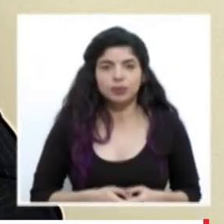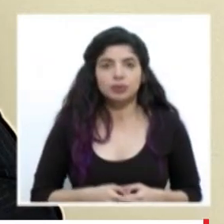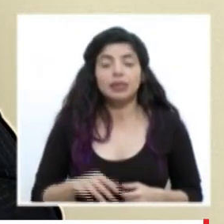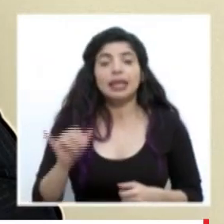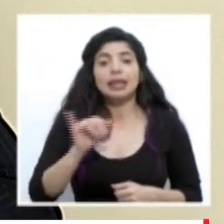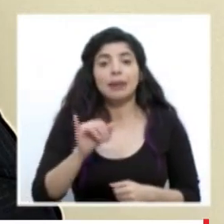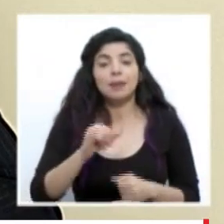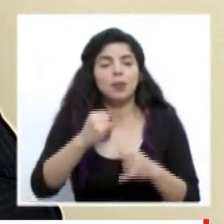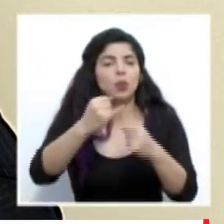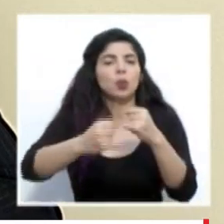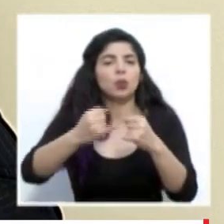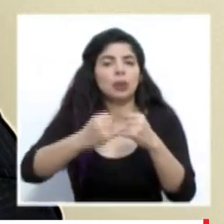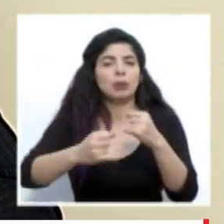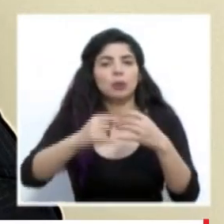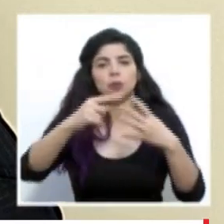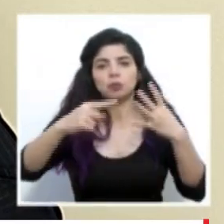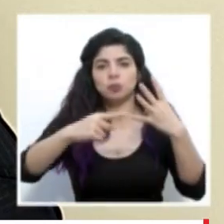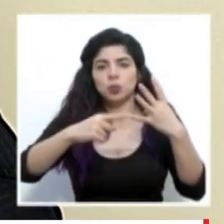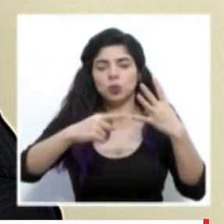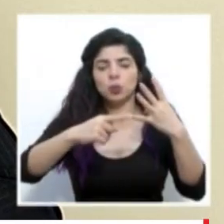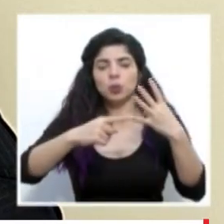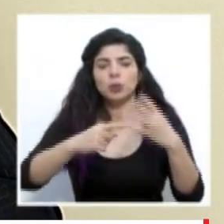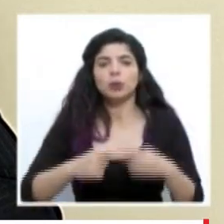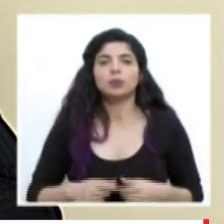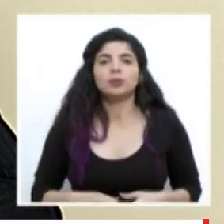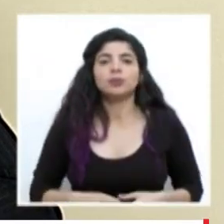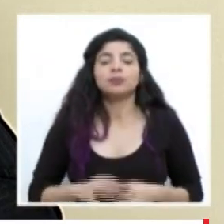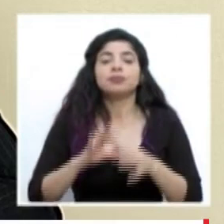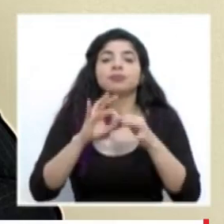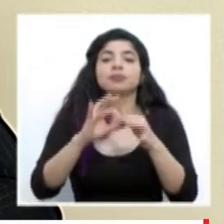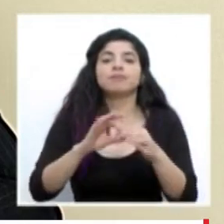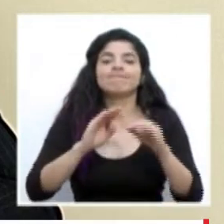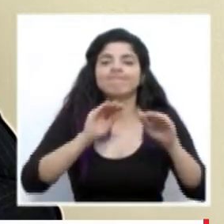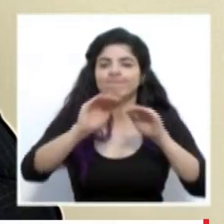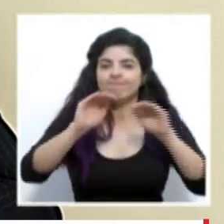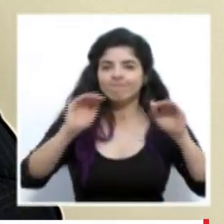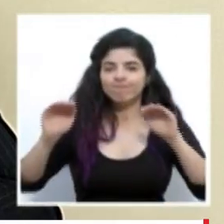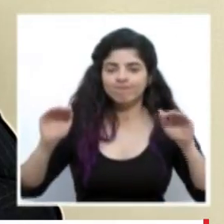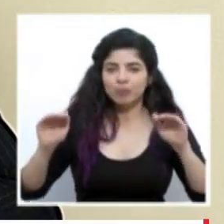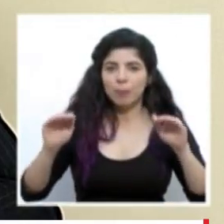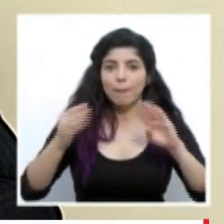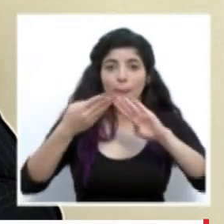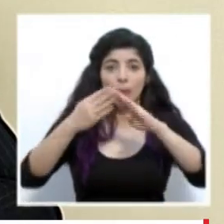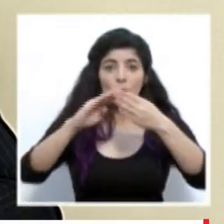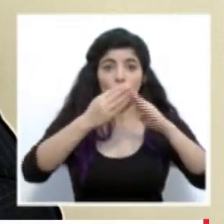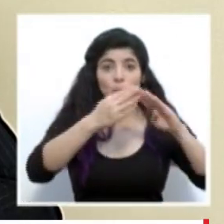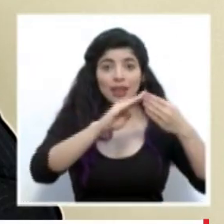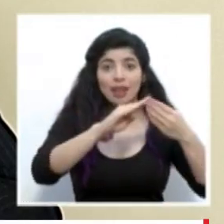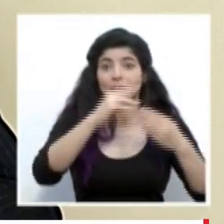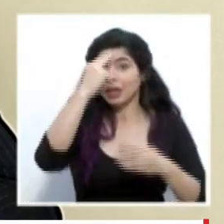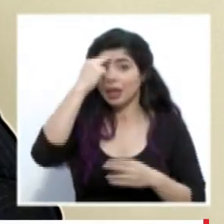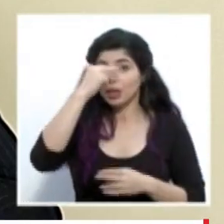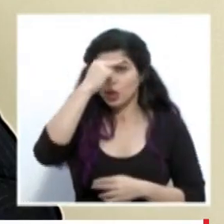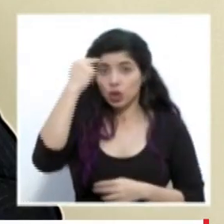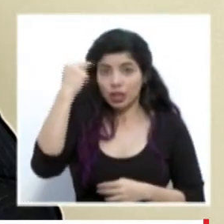Y también ya lo último, el punto número 4, que es con respecto a un llamado a la comunidad